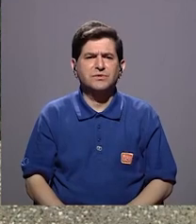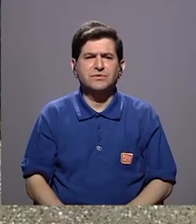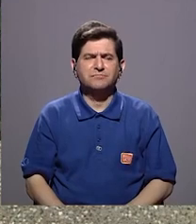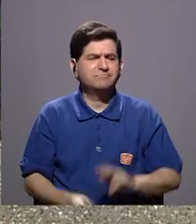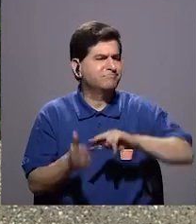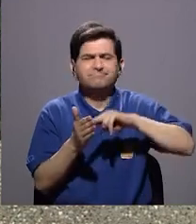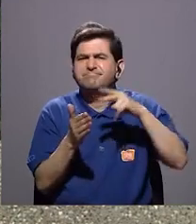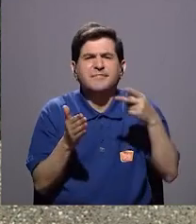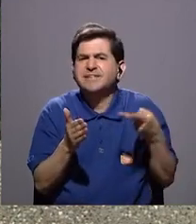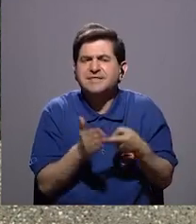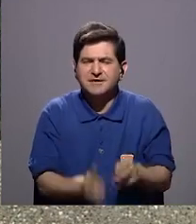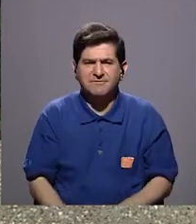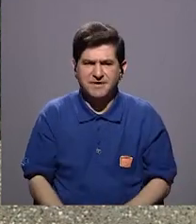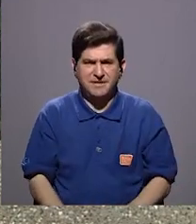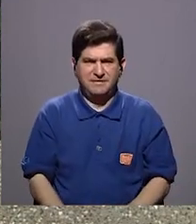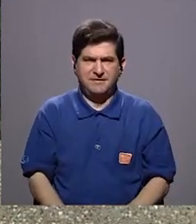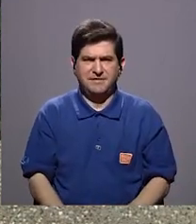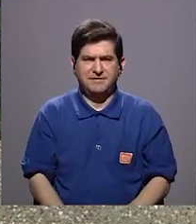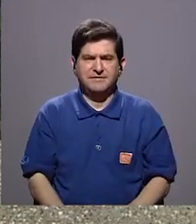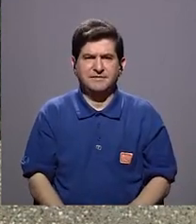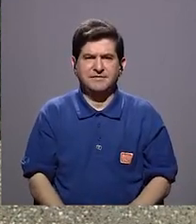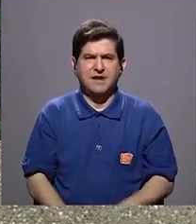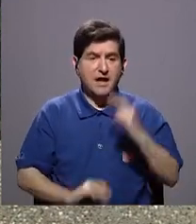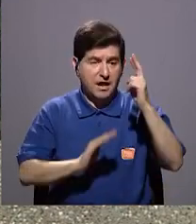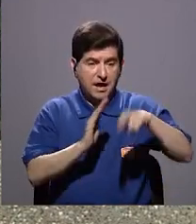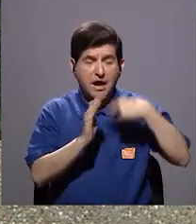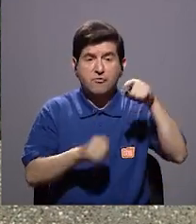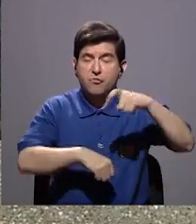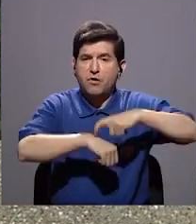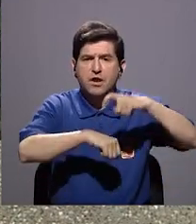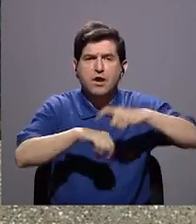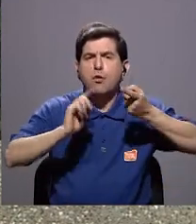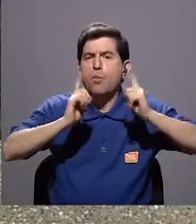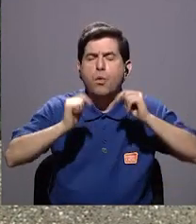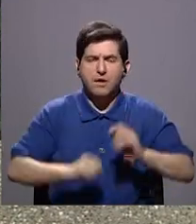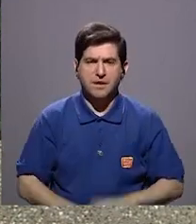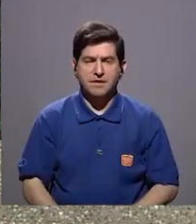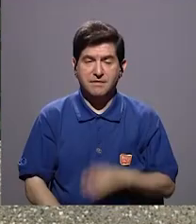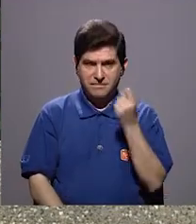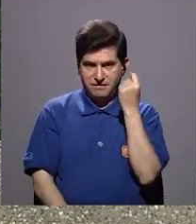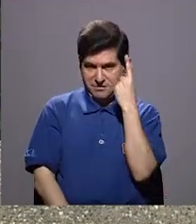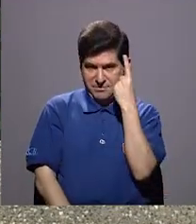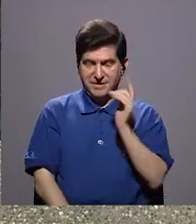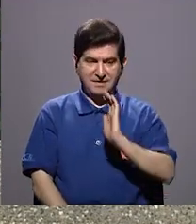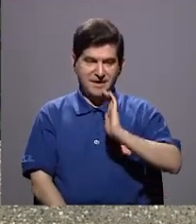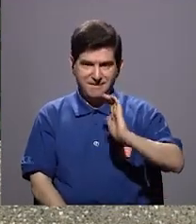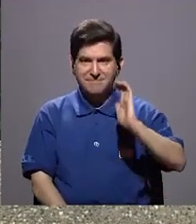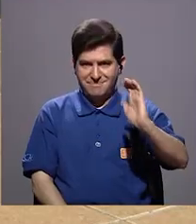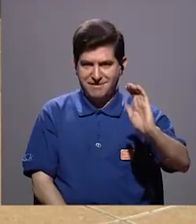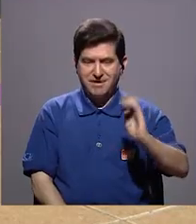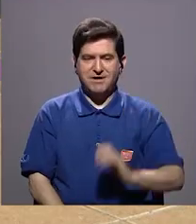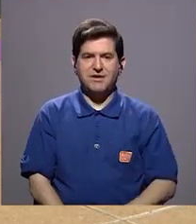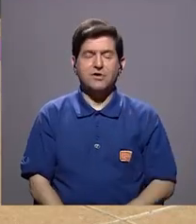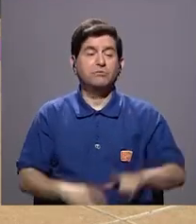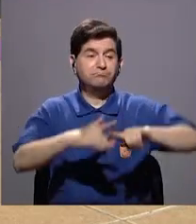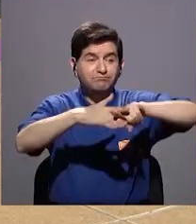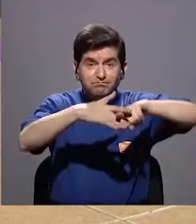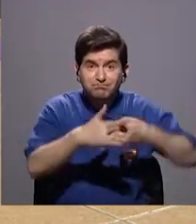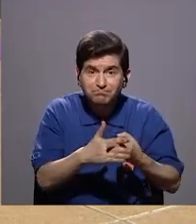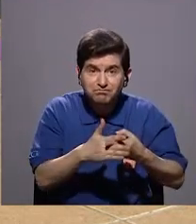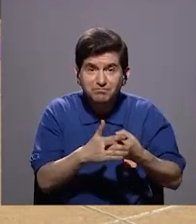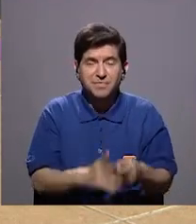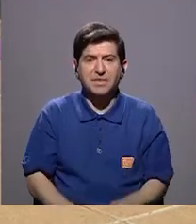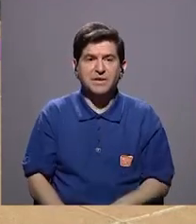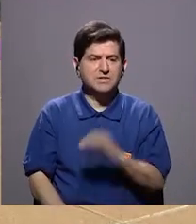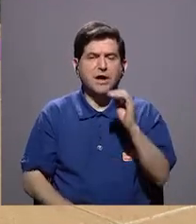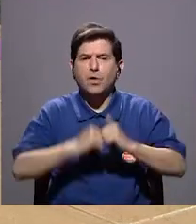es el rol que juega en esas etapas? Claro, lo que tenemos que entender es que el niño va a empezar a,